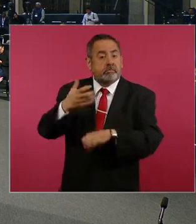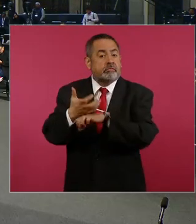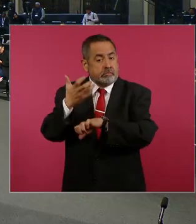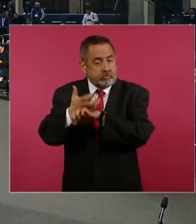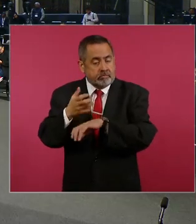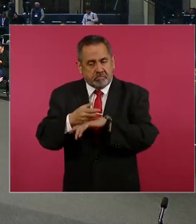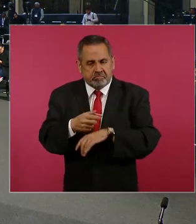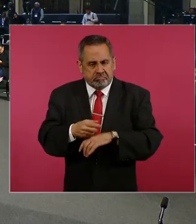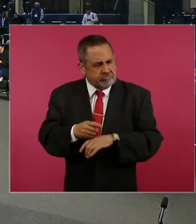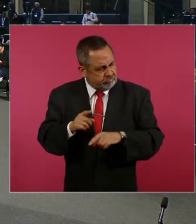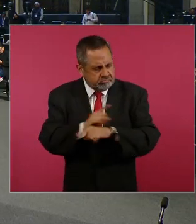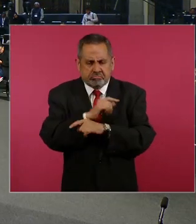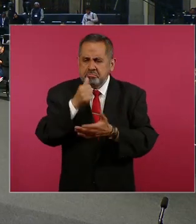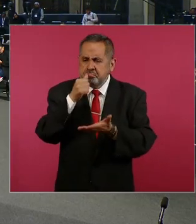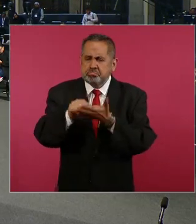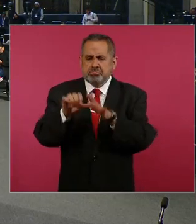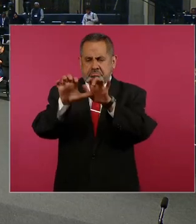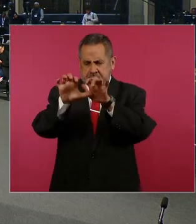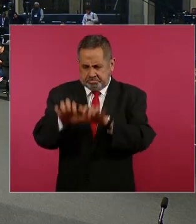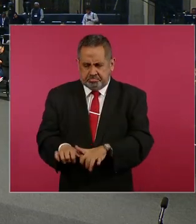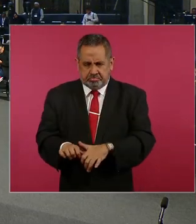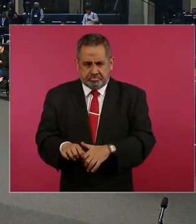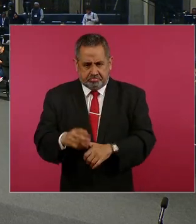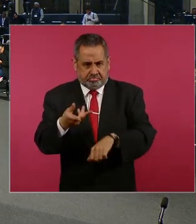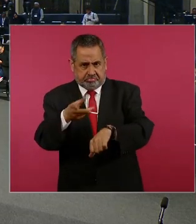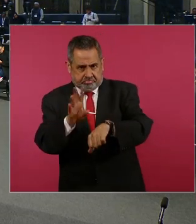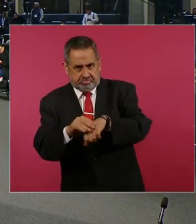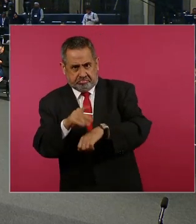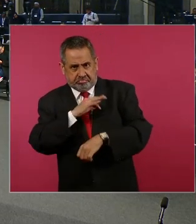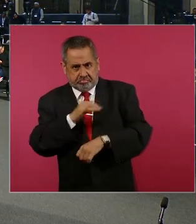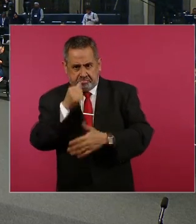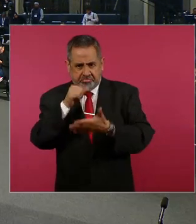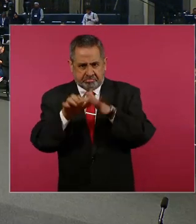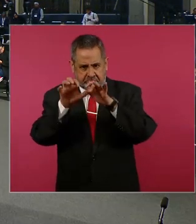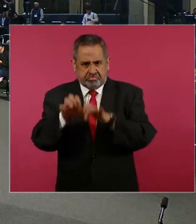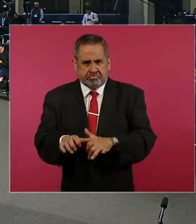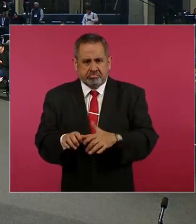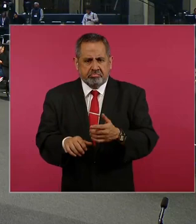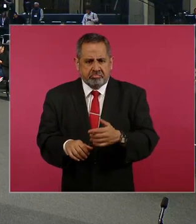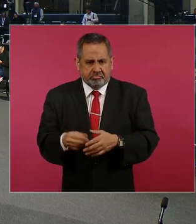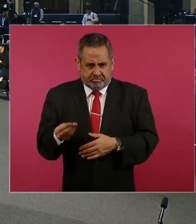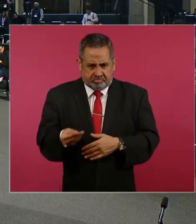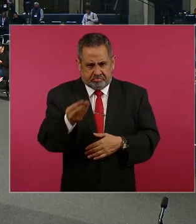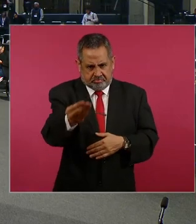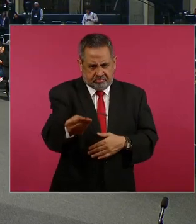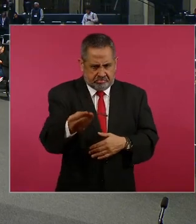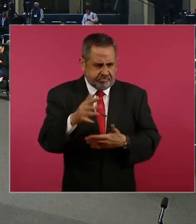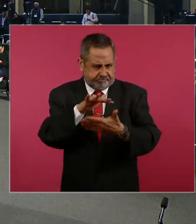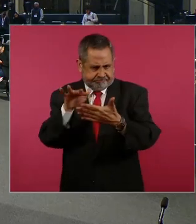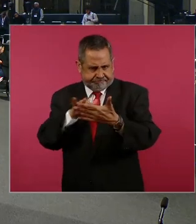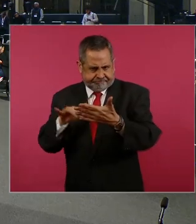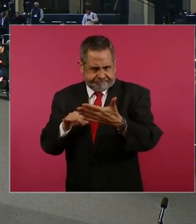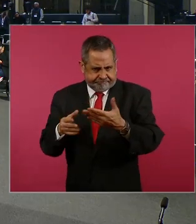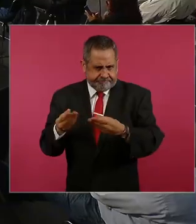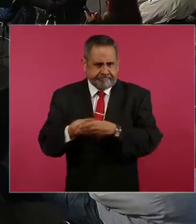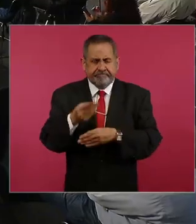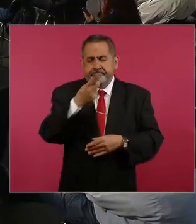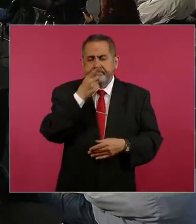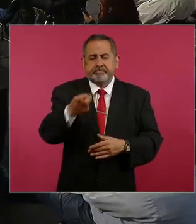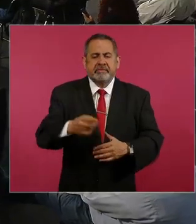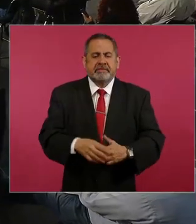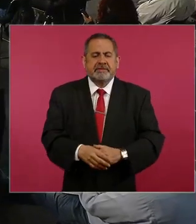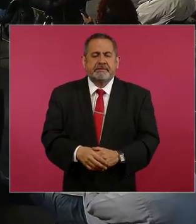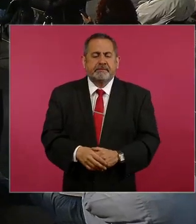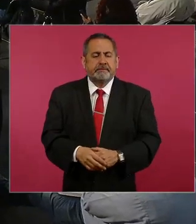hicieron una carta que si me permite aquí se la leo. Dice